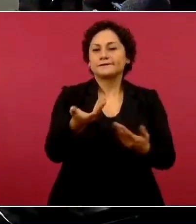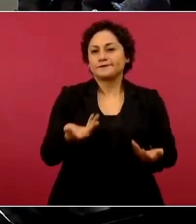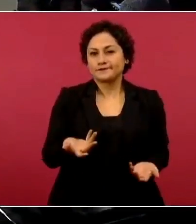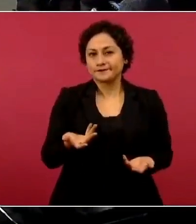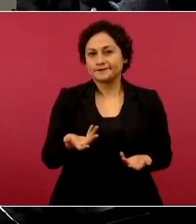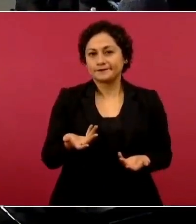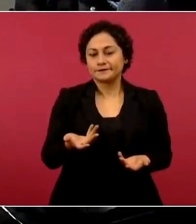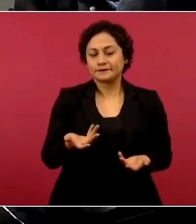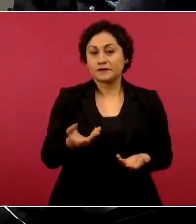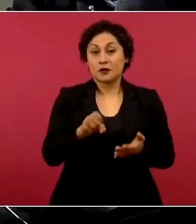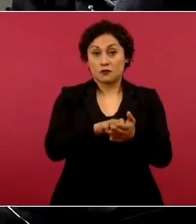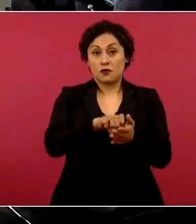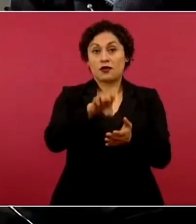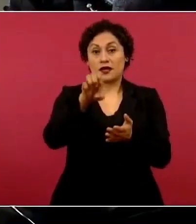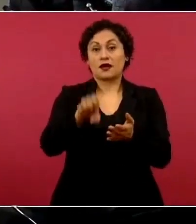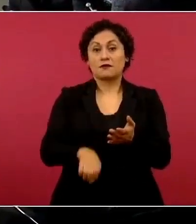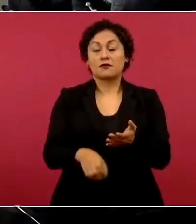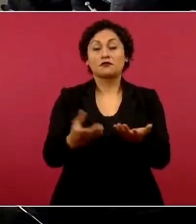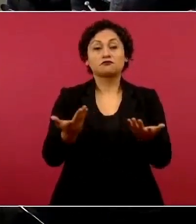las aportaciones